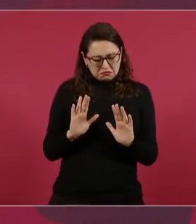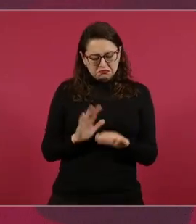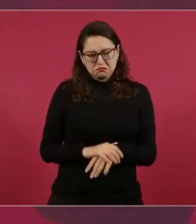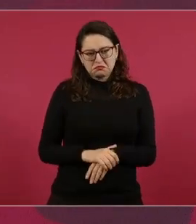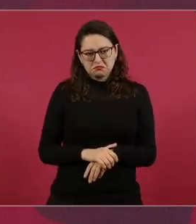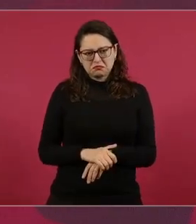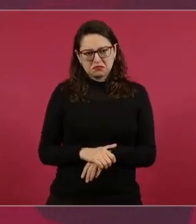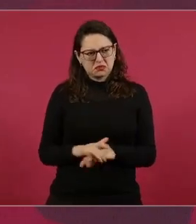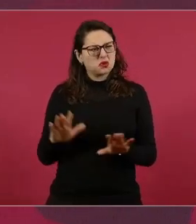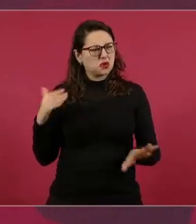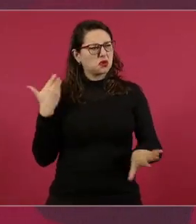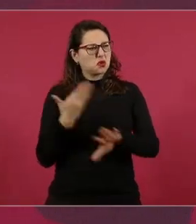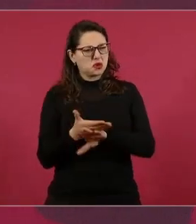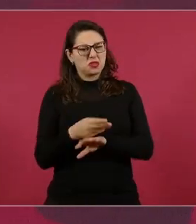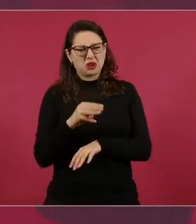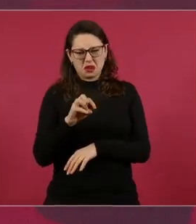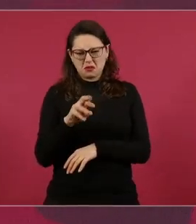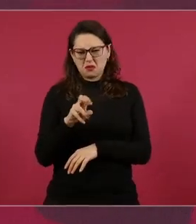creo que de Morena,